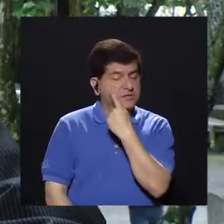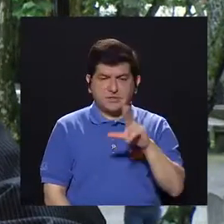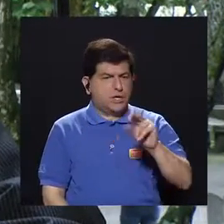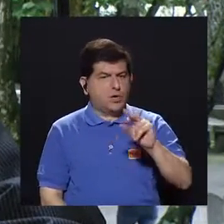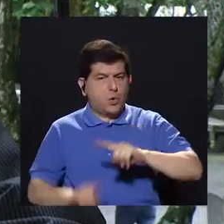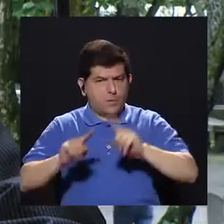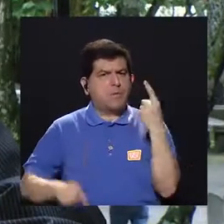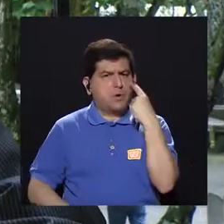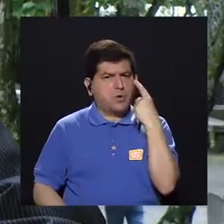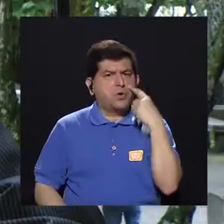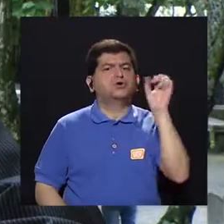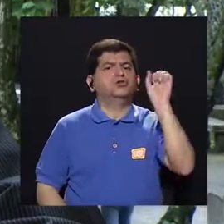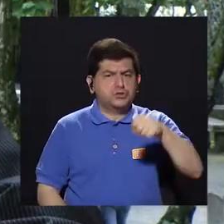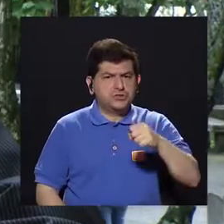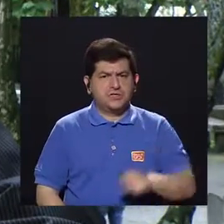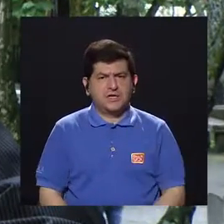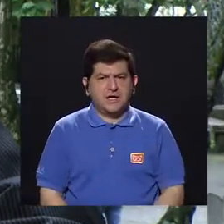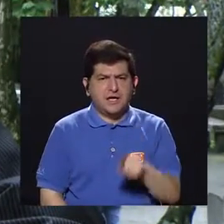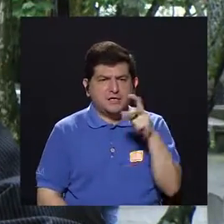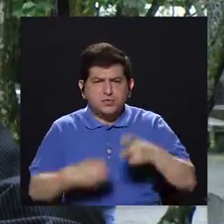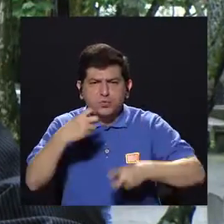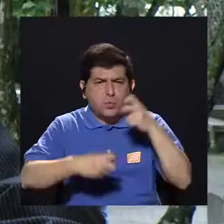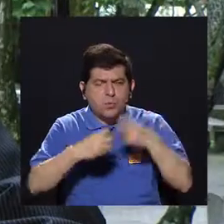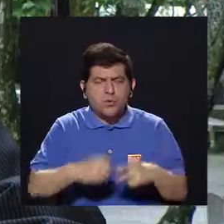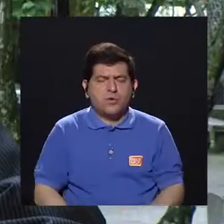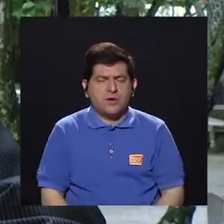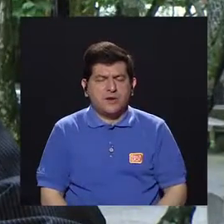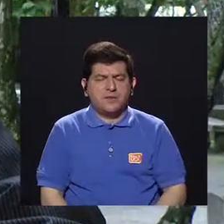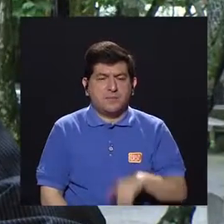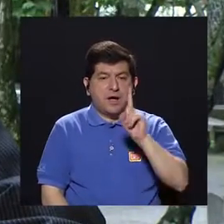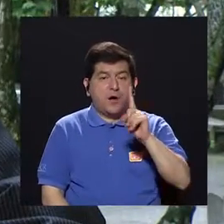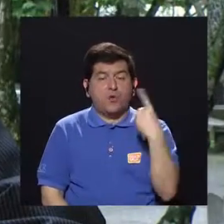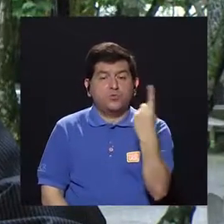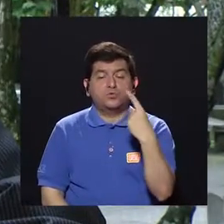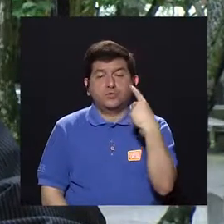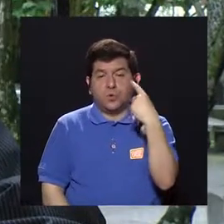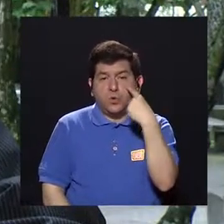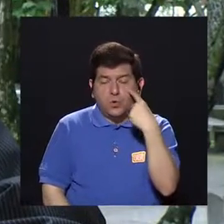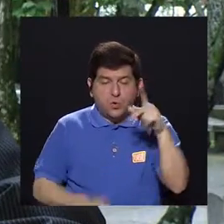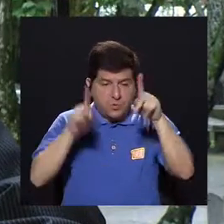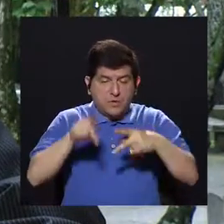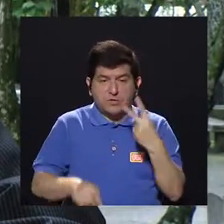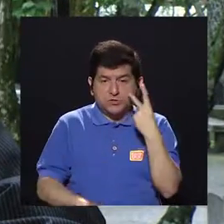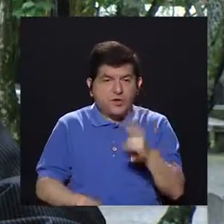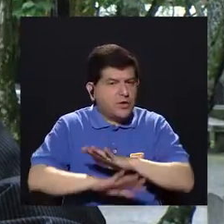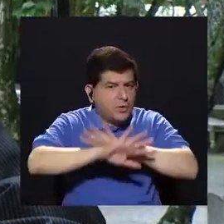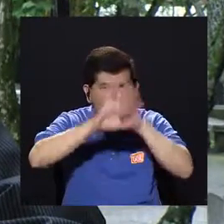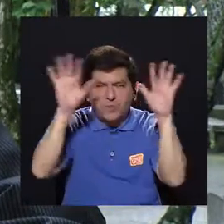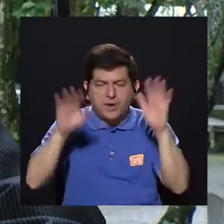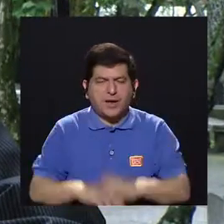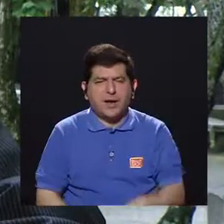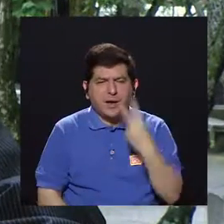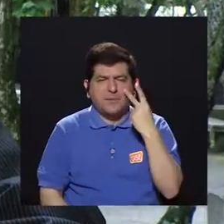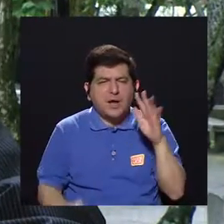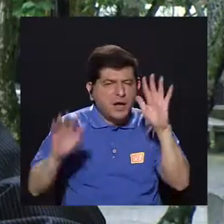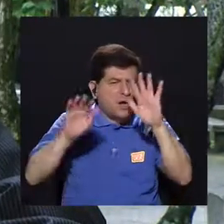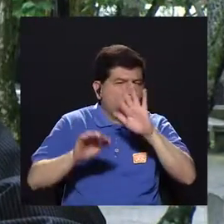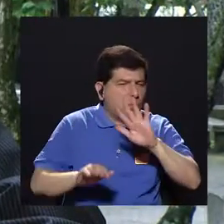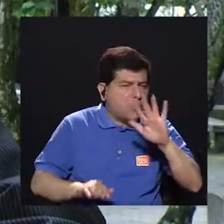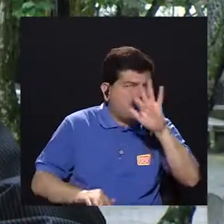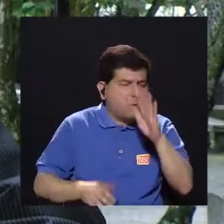veo con mi ojo izquierdo. O sea, es un trastorno visual en un solo ojo donde la persona no ve nítidamente, ve